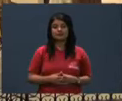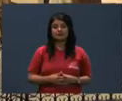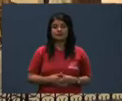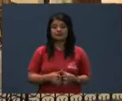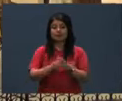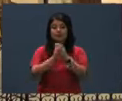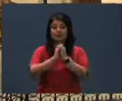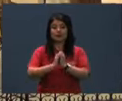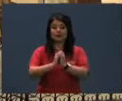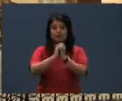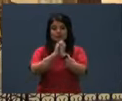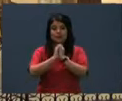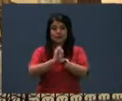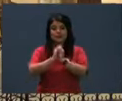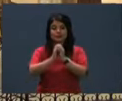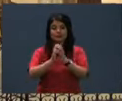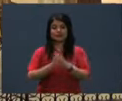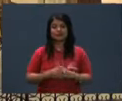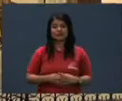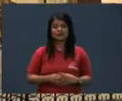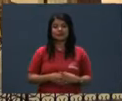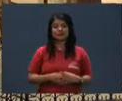fidelidad. Oremos.